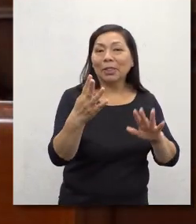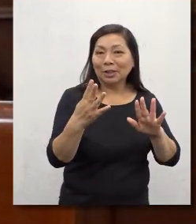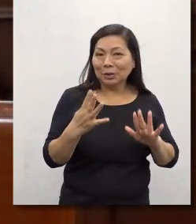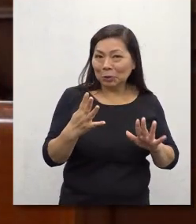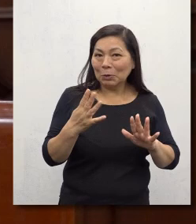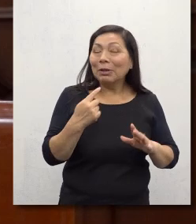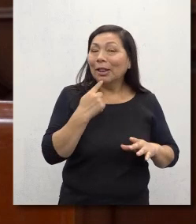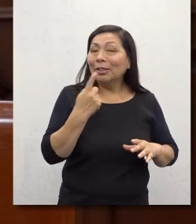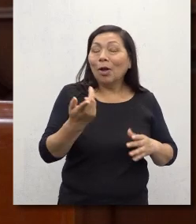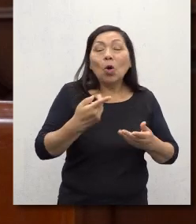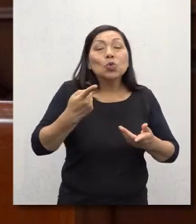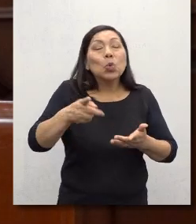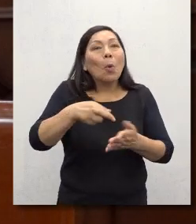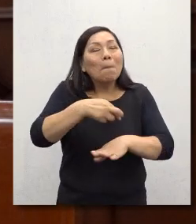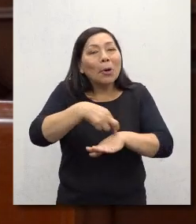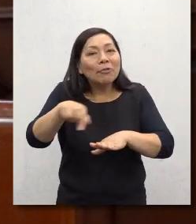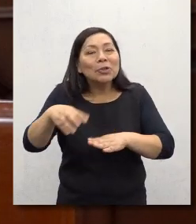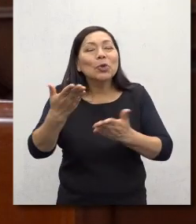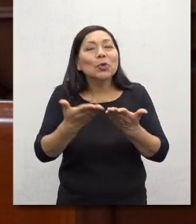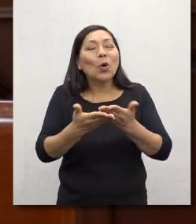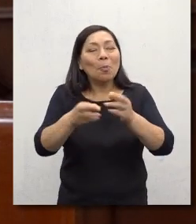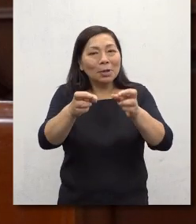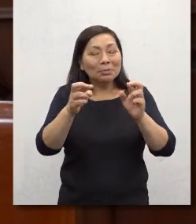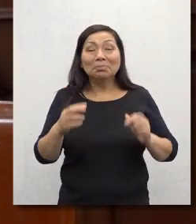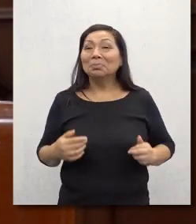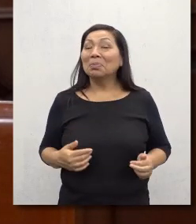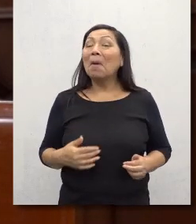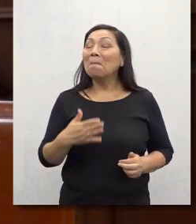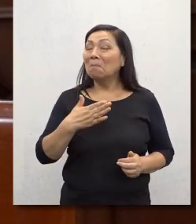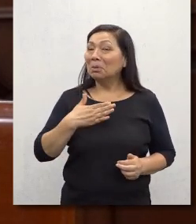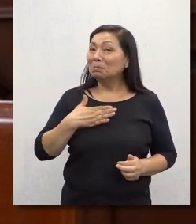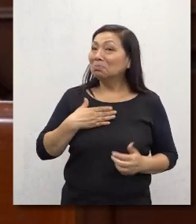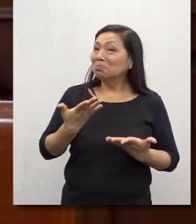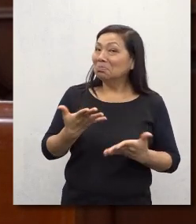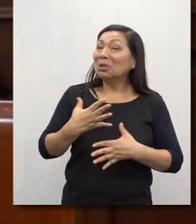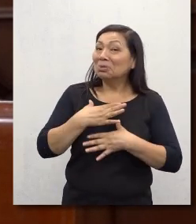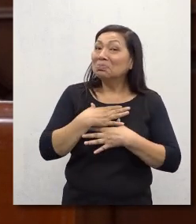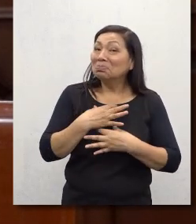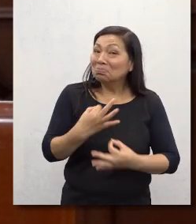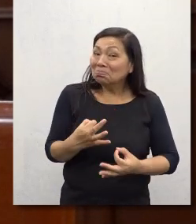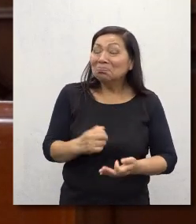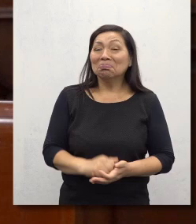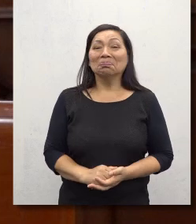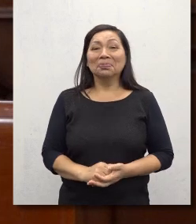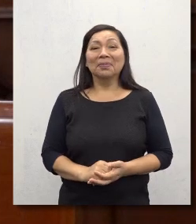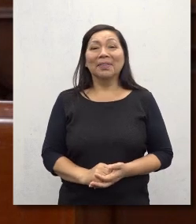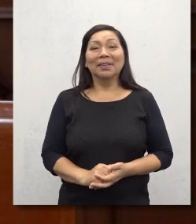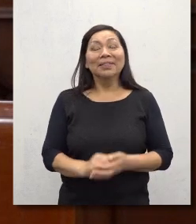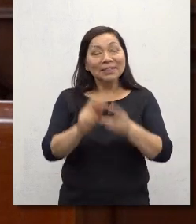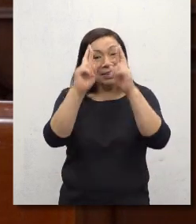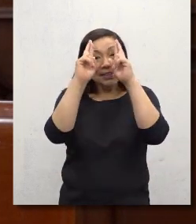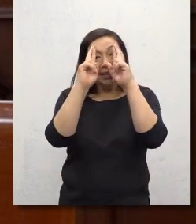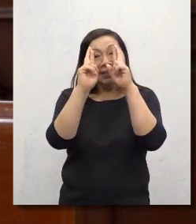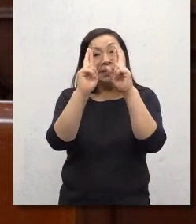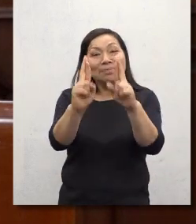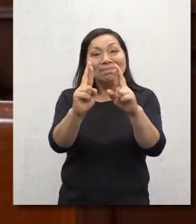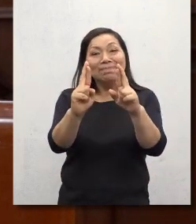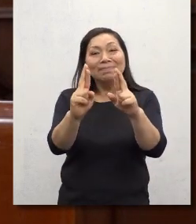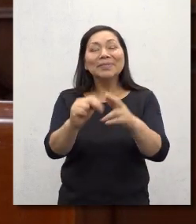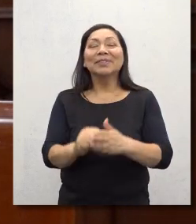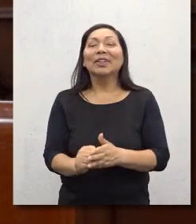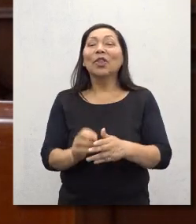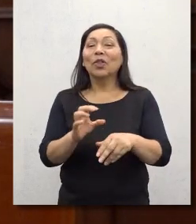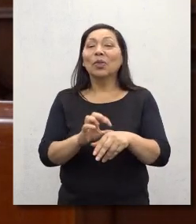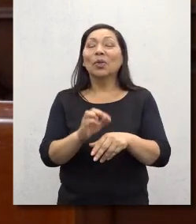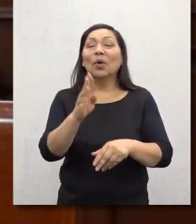2018-2019, así como su trayectoria académica. Realmente es muy grato rendir un homenaje